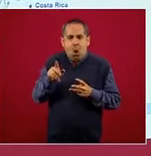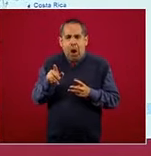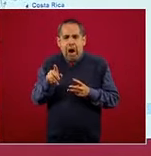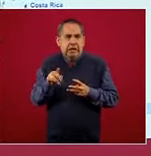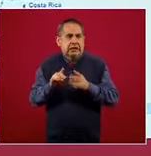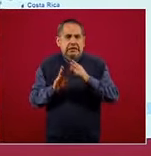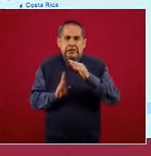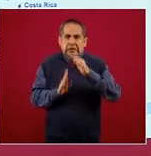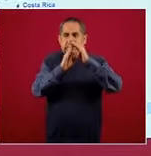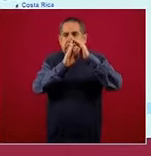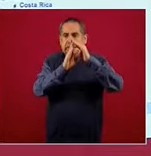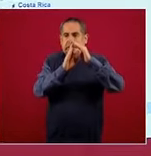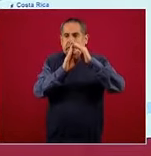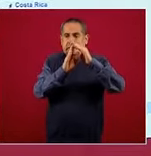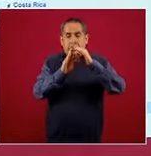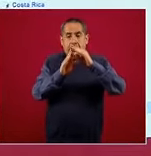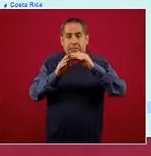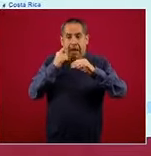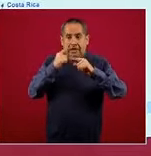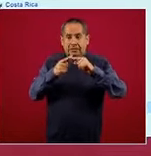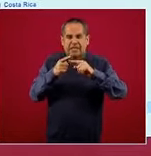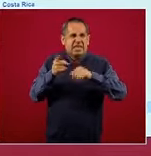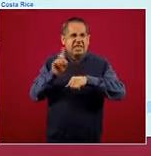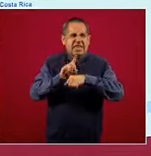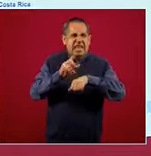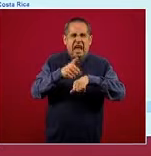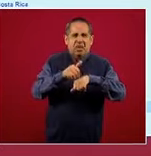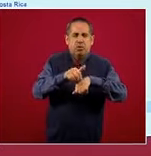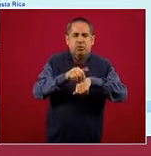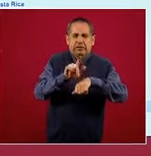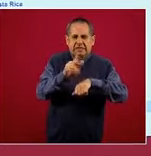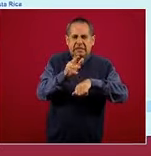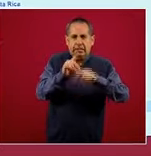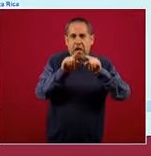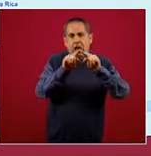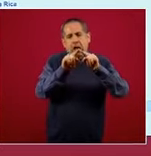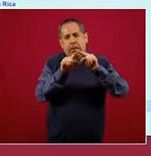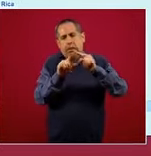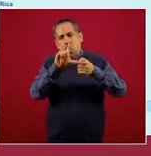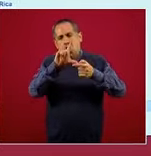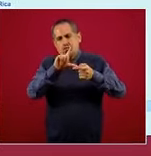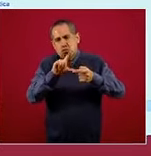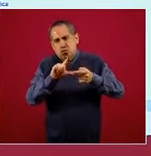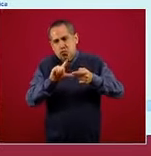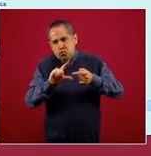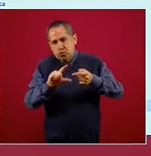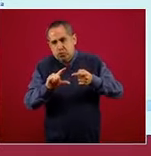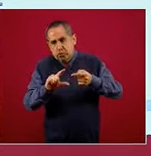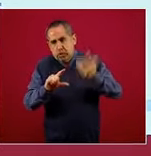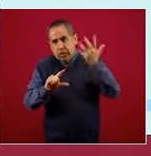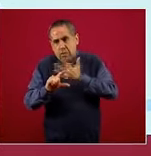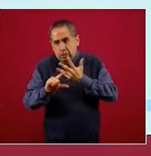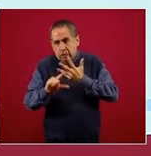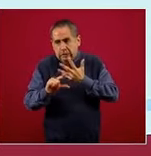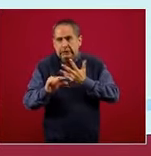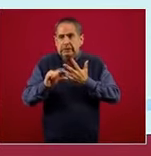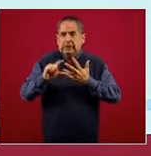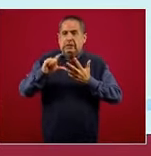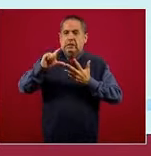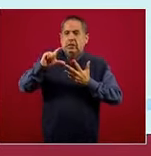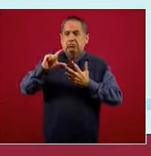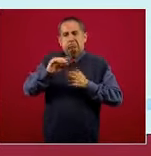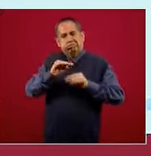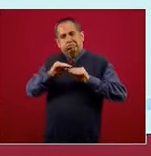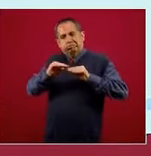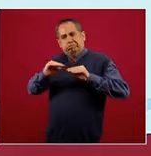un pico máximo aquí por el día 70 aproximadamente, luego empezó a bajar, pero aún así todavía se